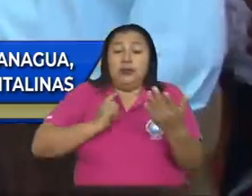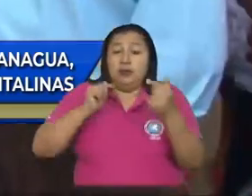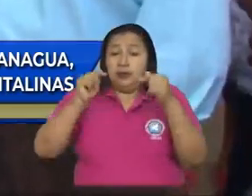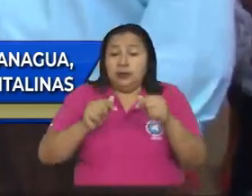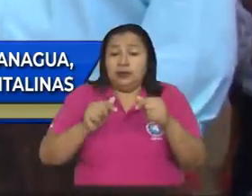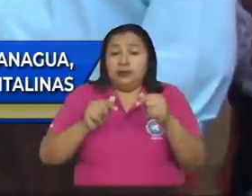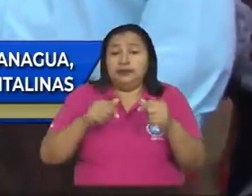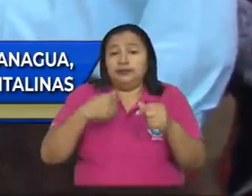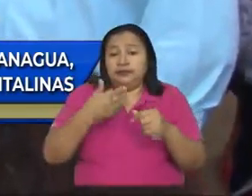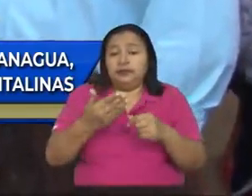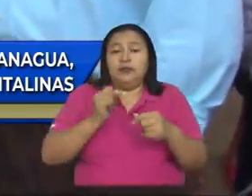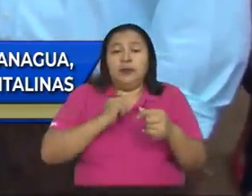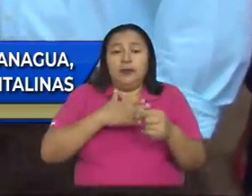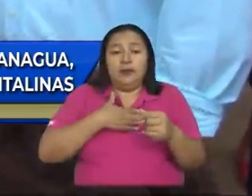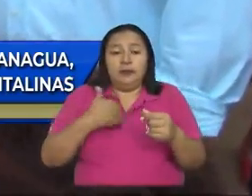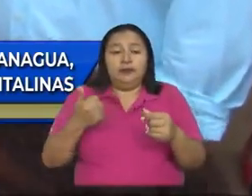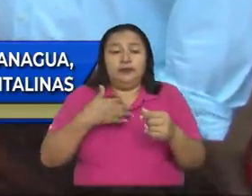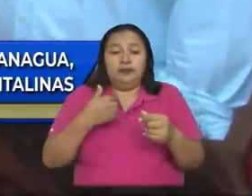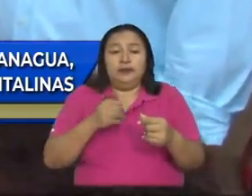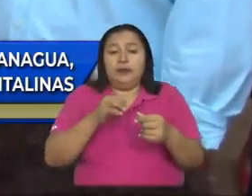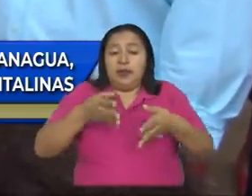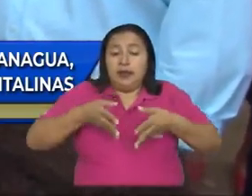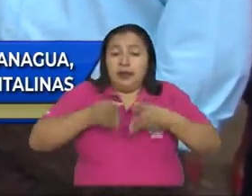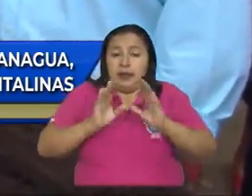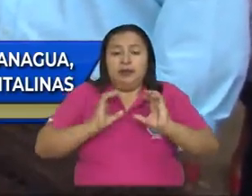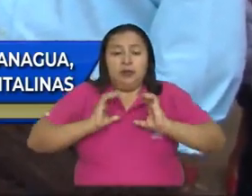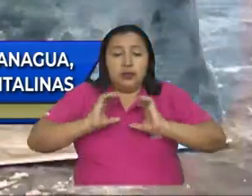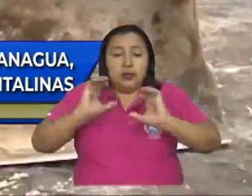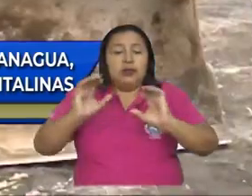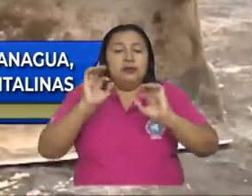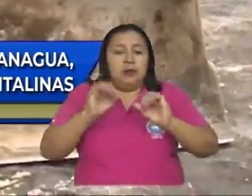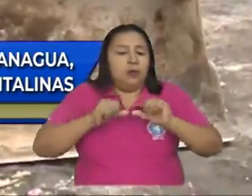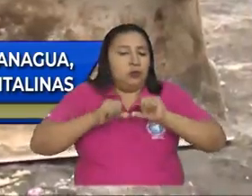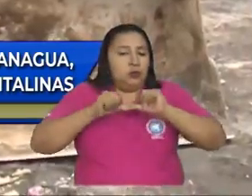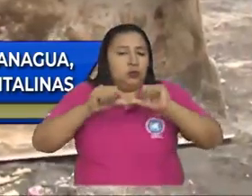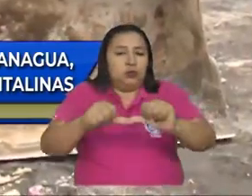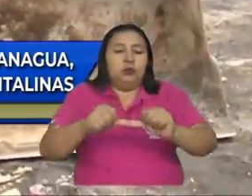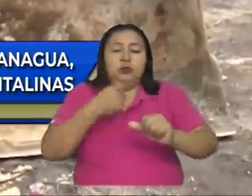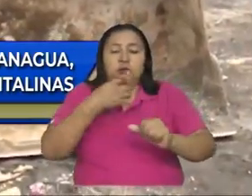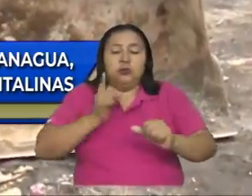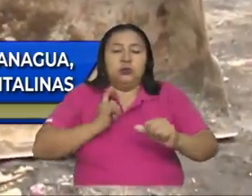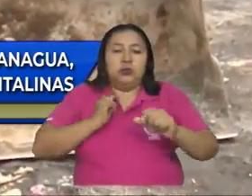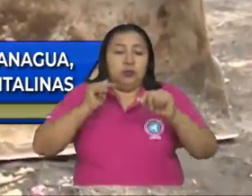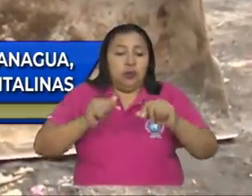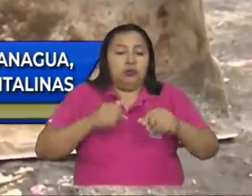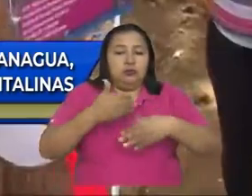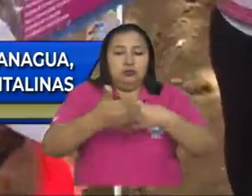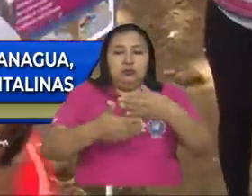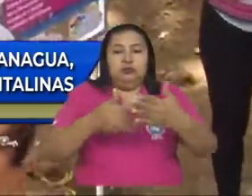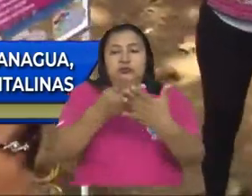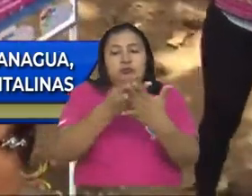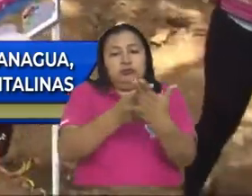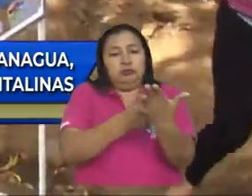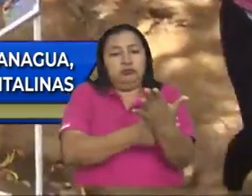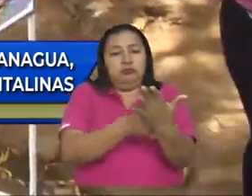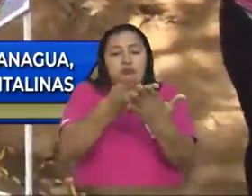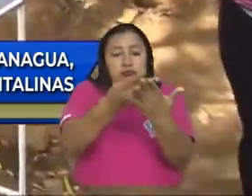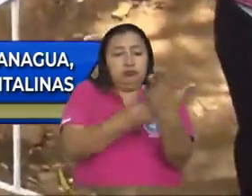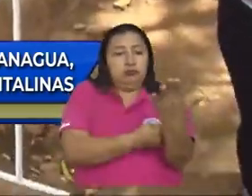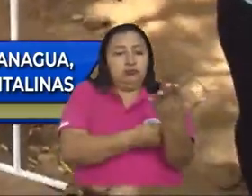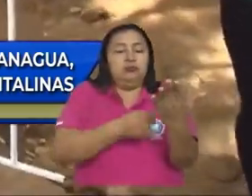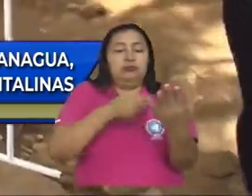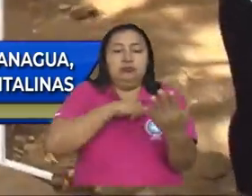de mejoramiento vial, de drenaje pluvial, vamos a continuar. Por ejemplo, tenemos nosotros el proyecto